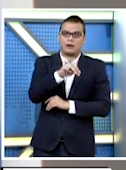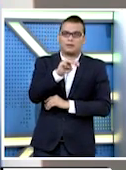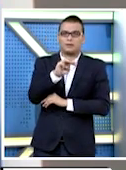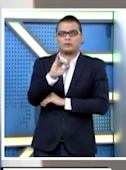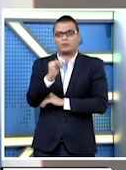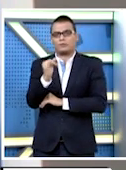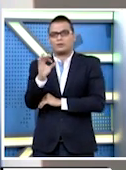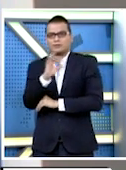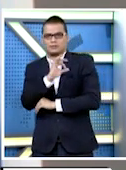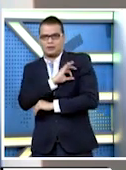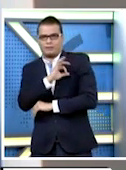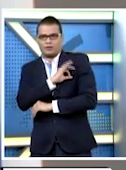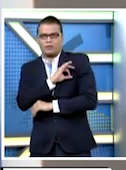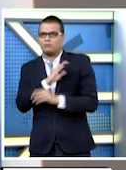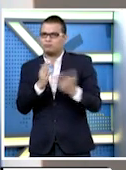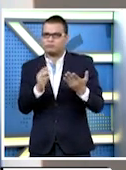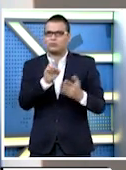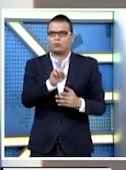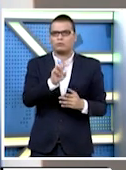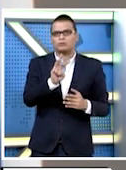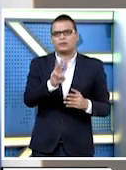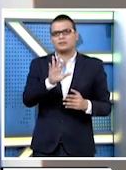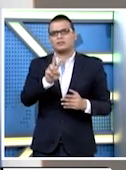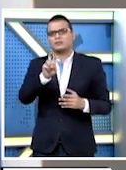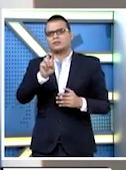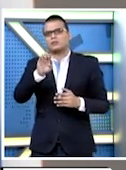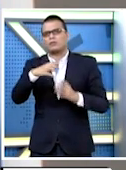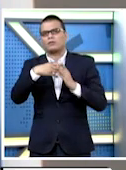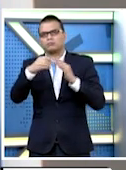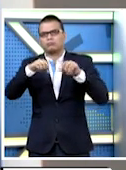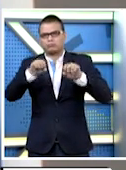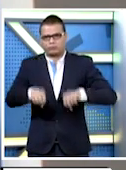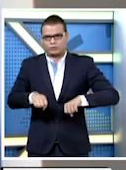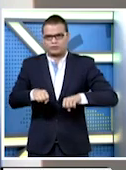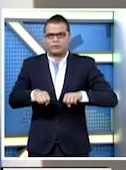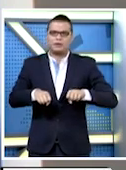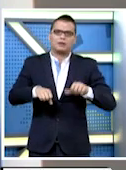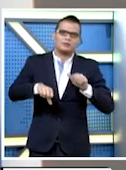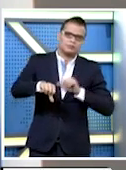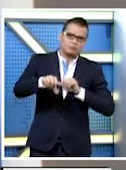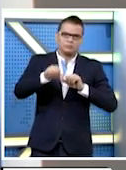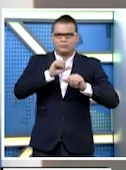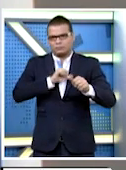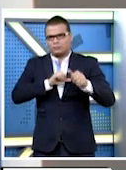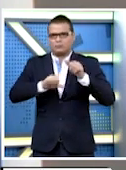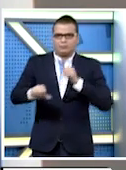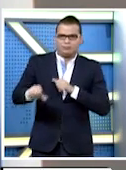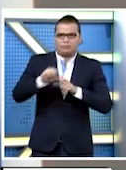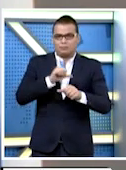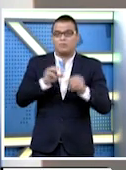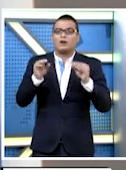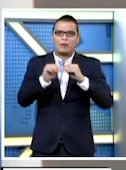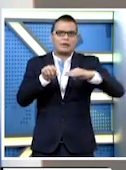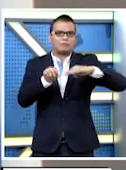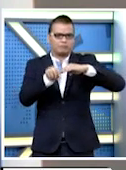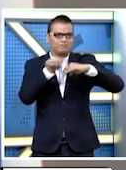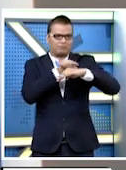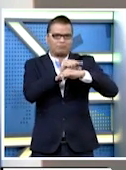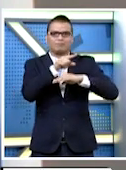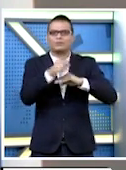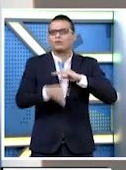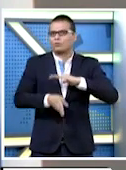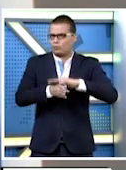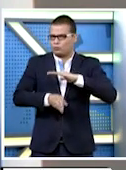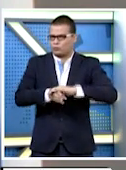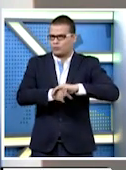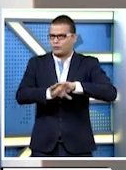Los martes, los 1, 3, 5, 7 y 9, y así se va alternando. Pero se mantiene el pico y placa. De tal manera